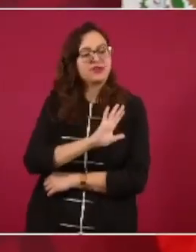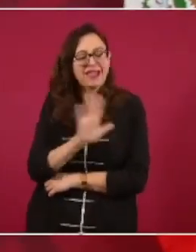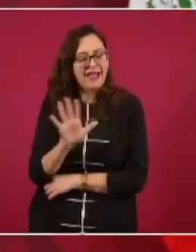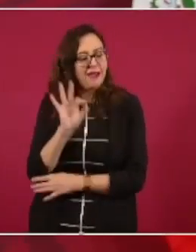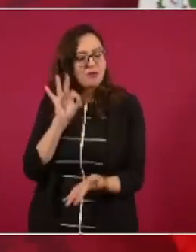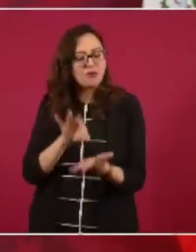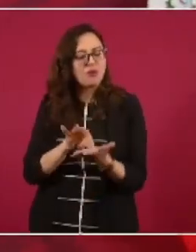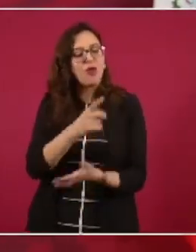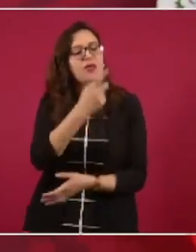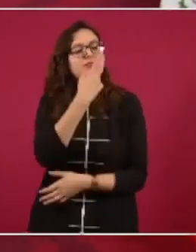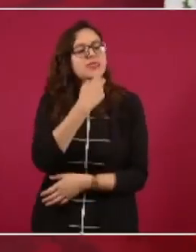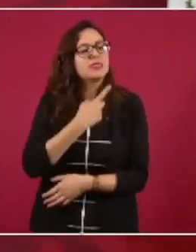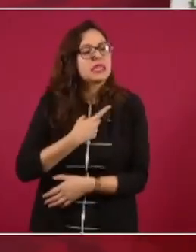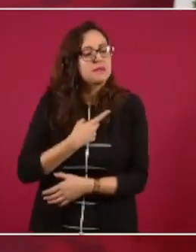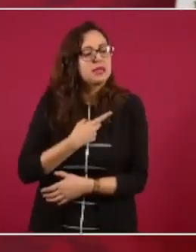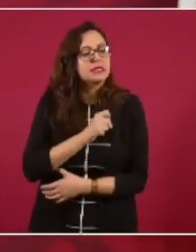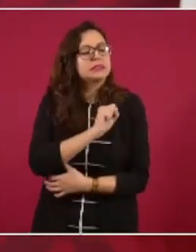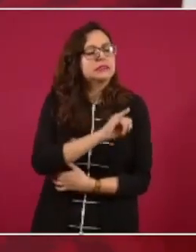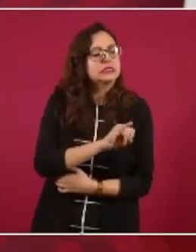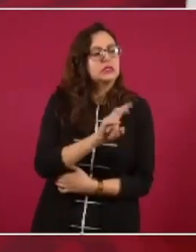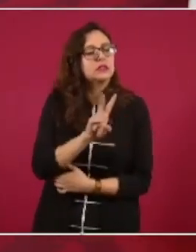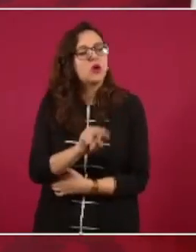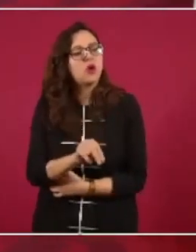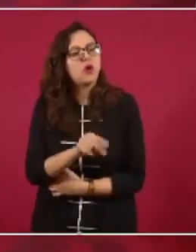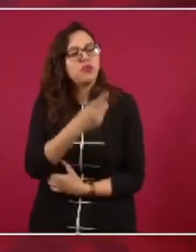¿Van a aprobar el FODAPROA, sí o no?